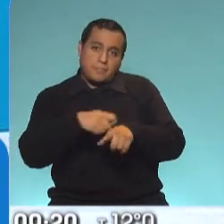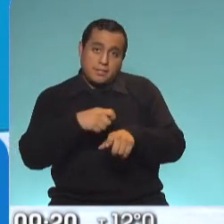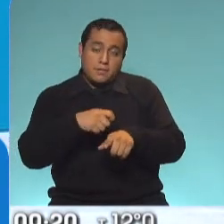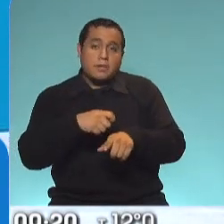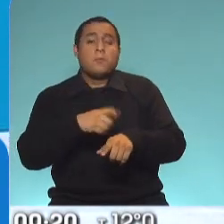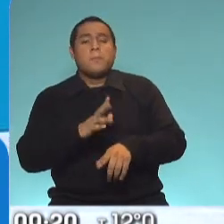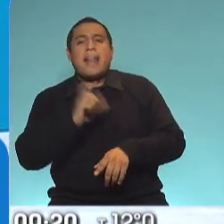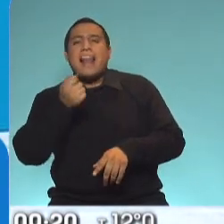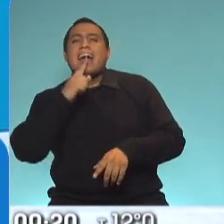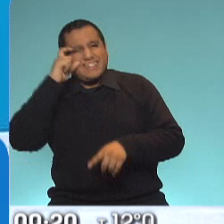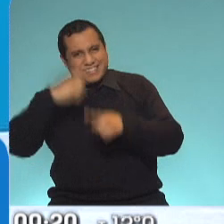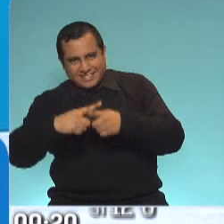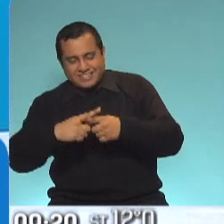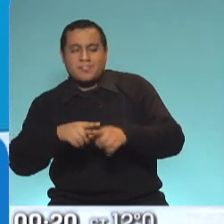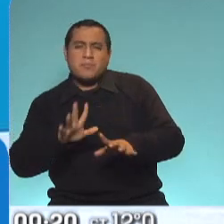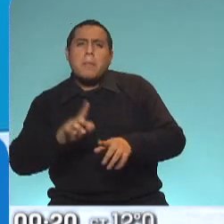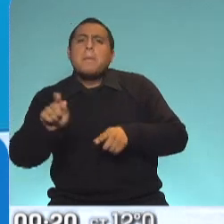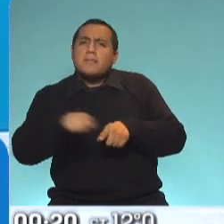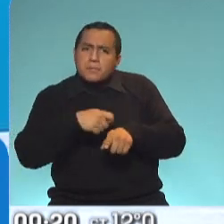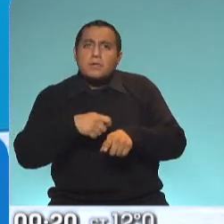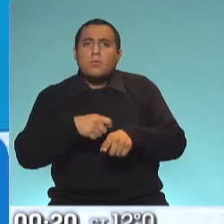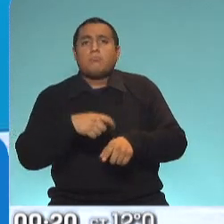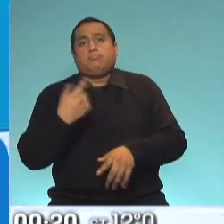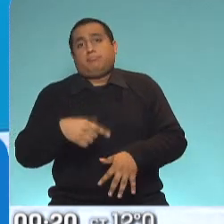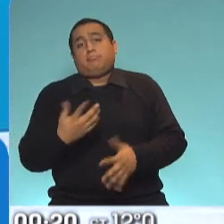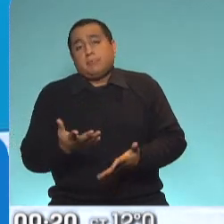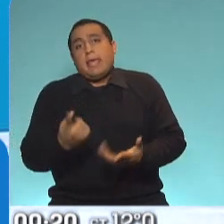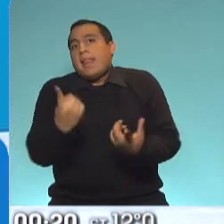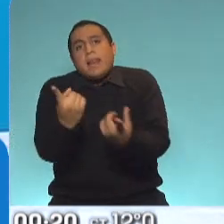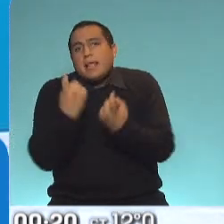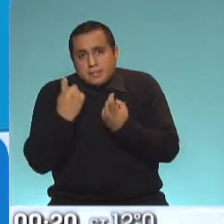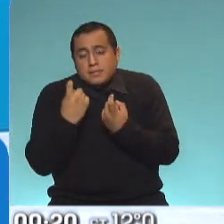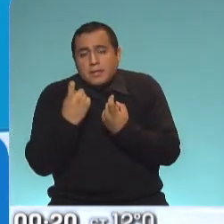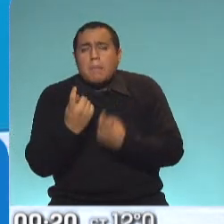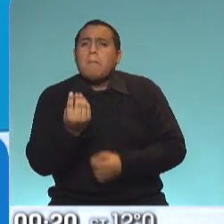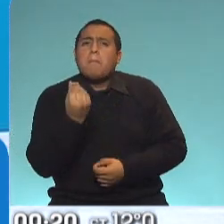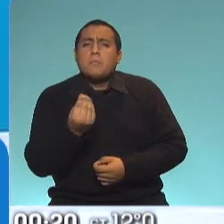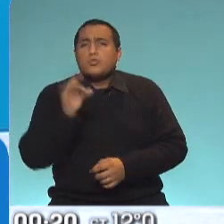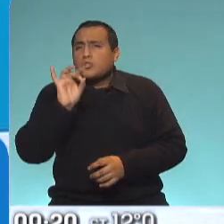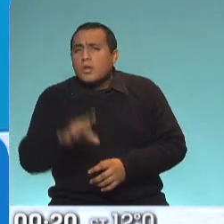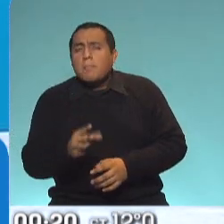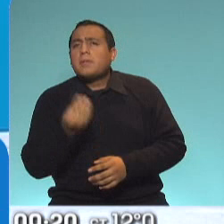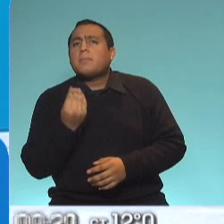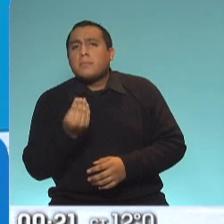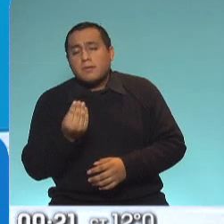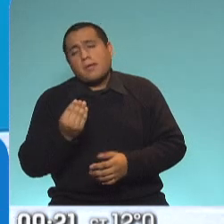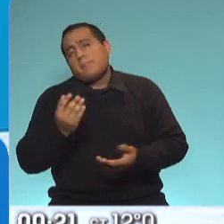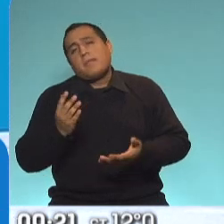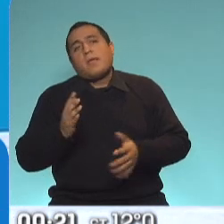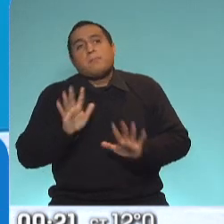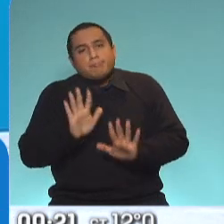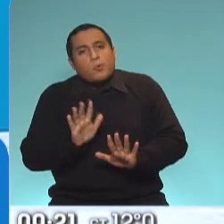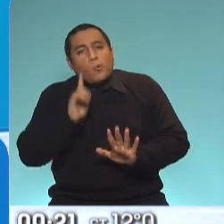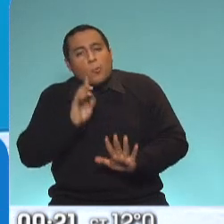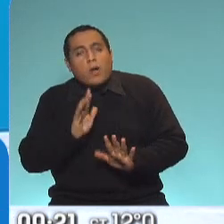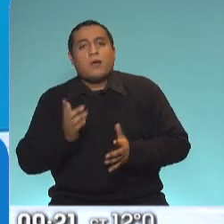preservativo es también un método y es una necesidad, no solamente para poder regular la reproducción, sino